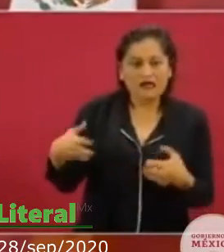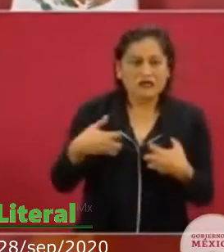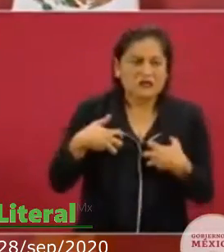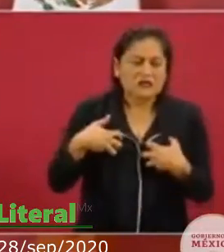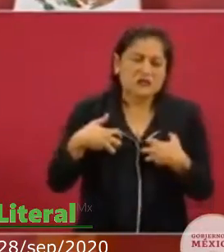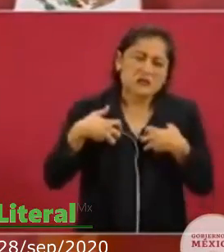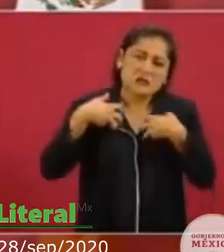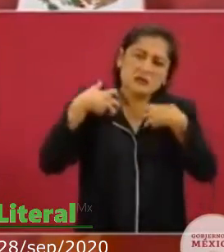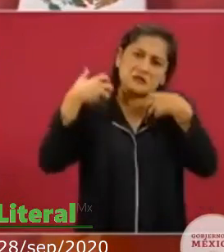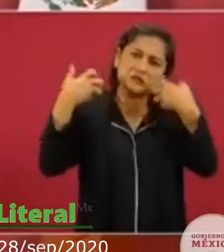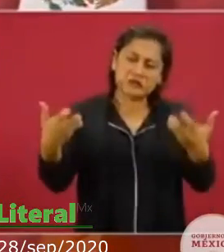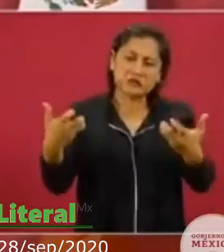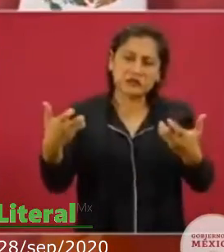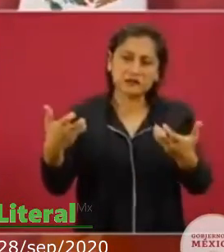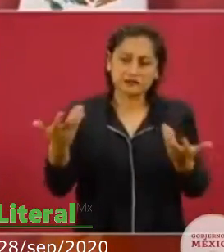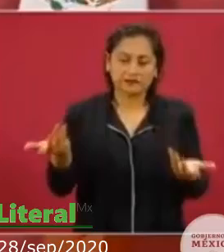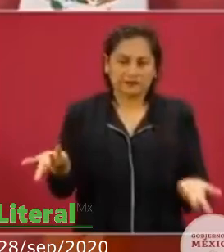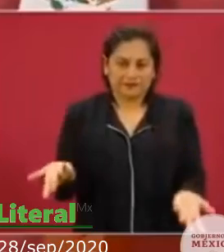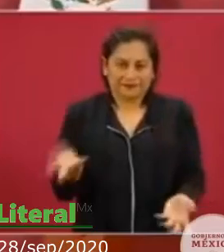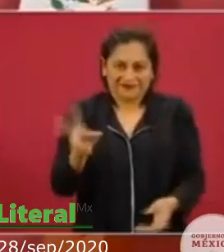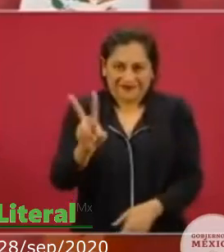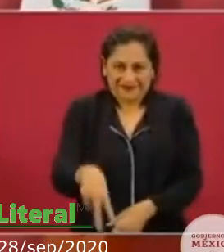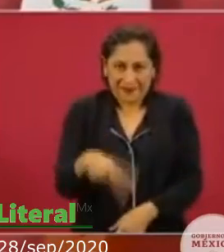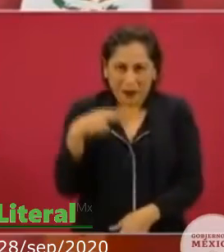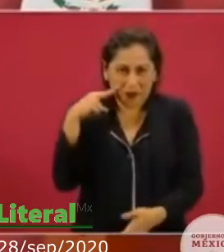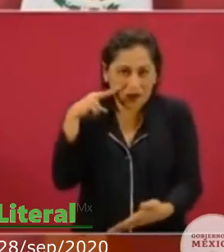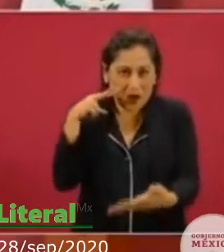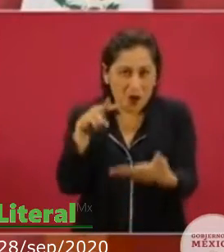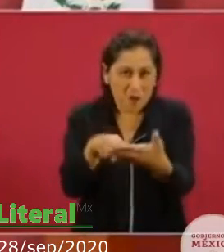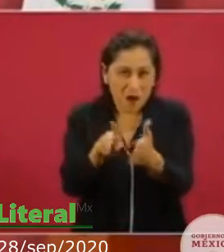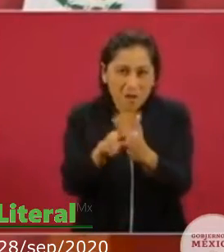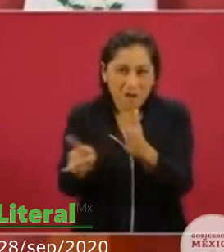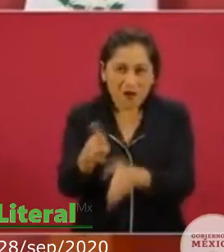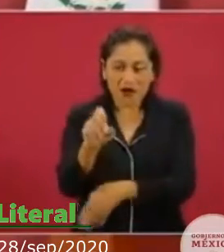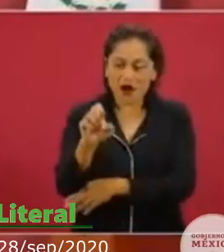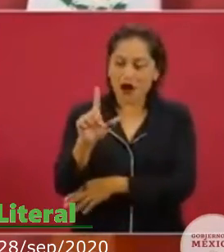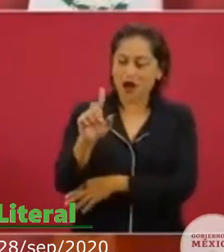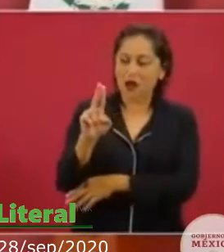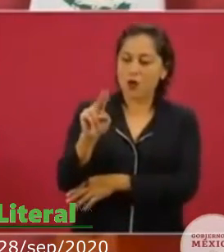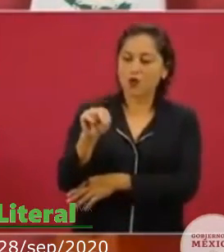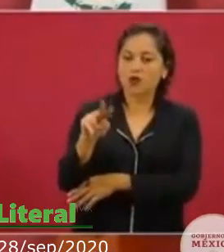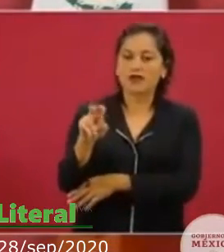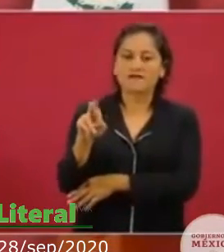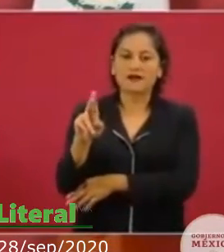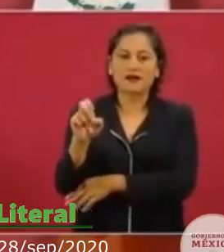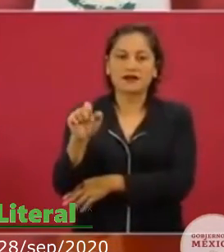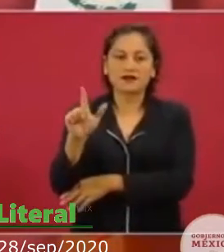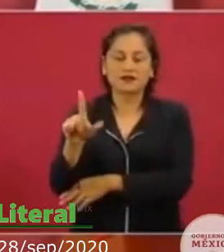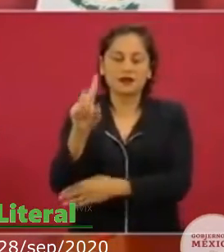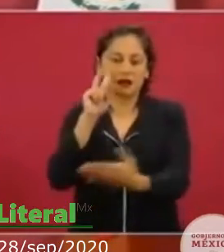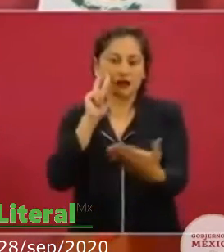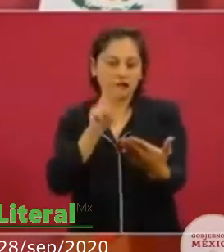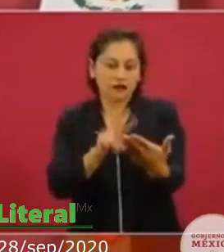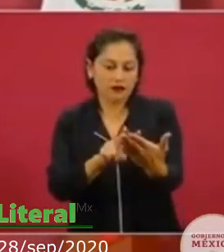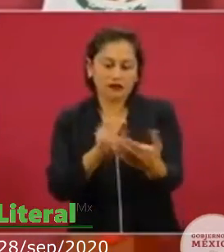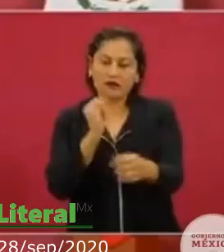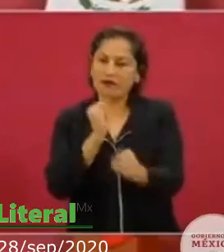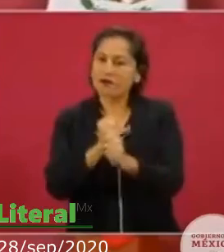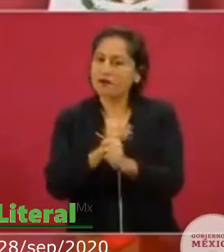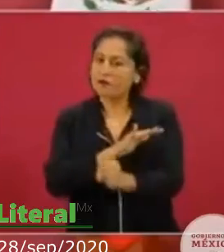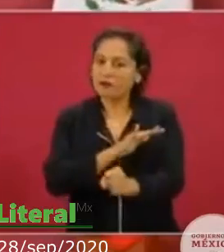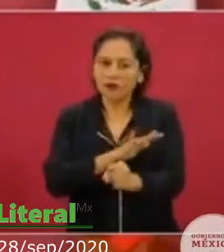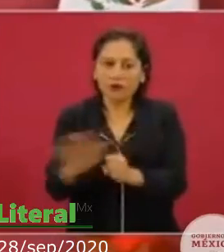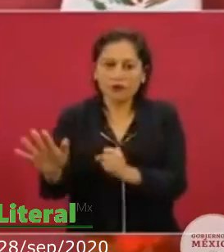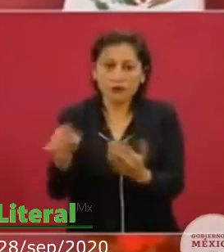el Universal dedica todos sus editoriales, todas sus columnas, todas sus notas